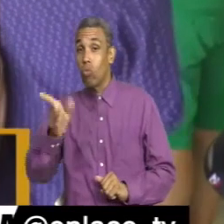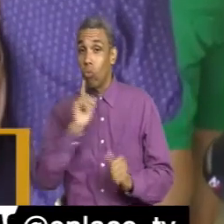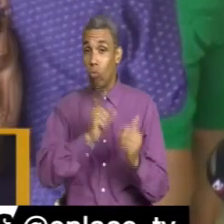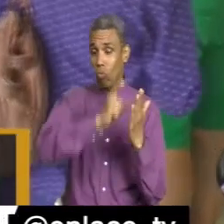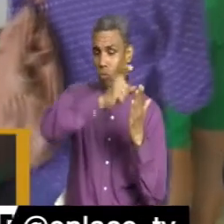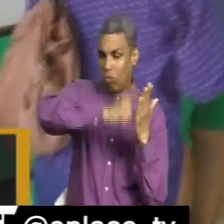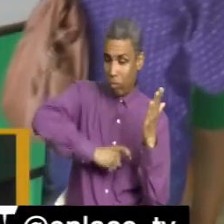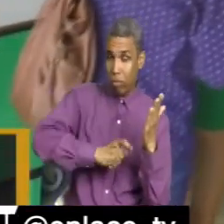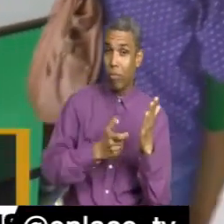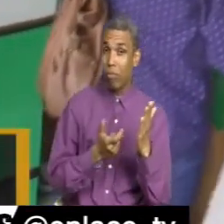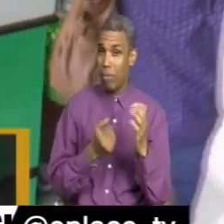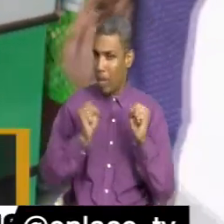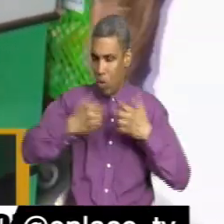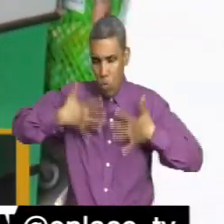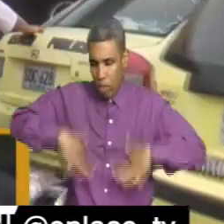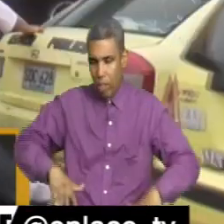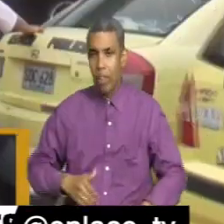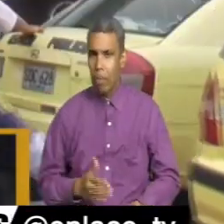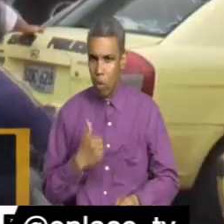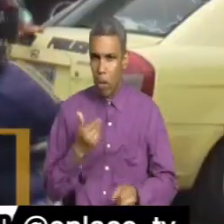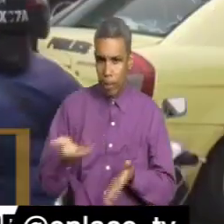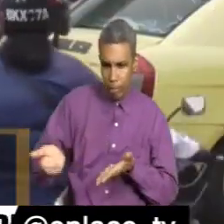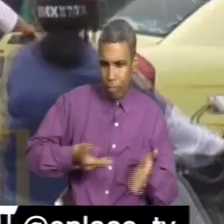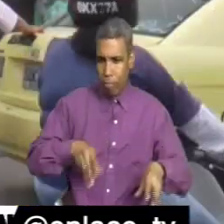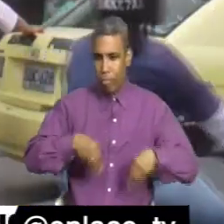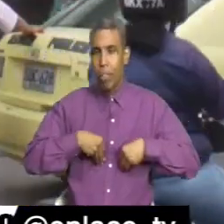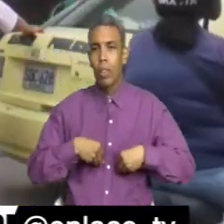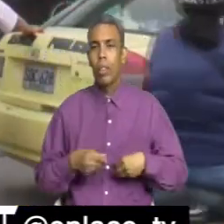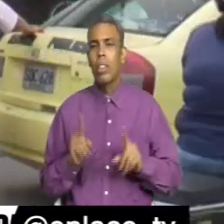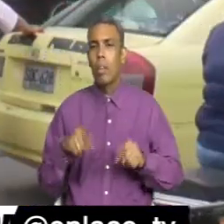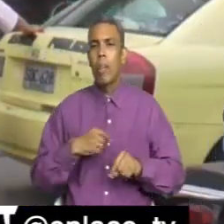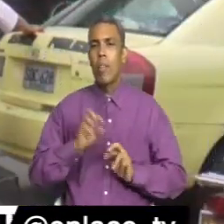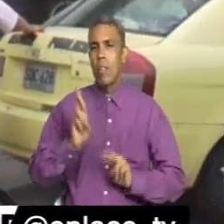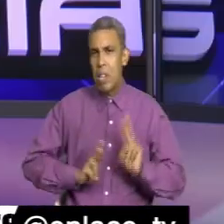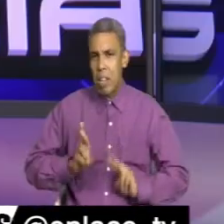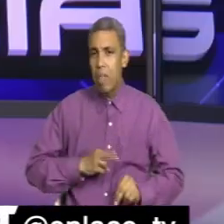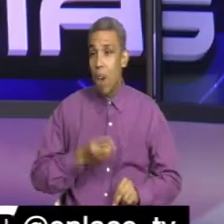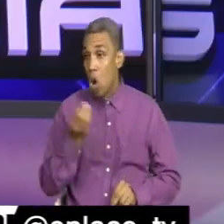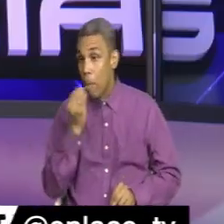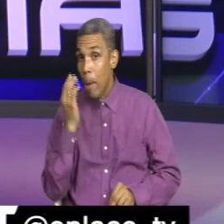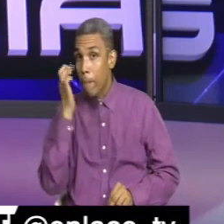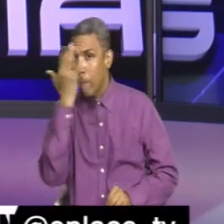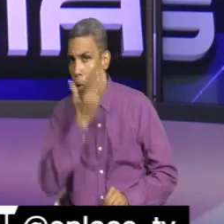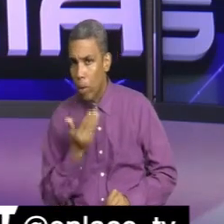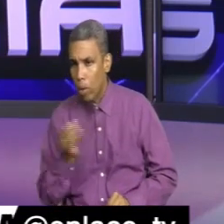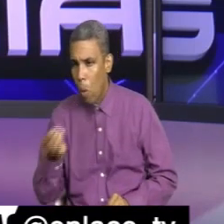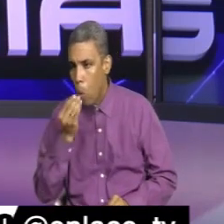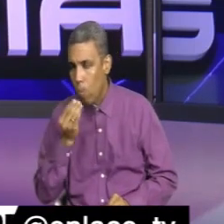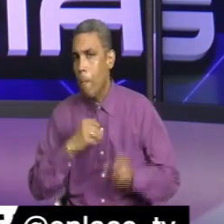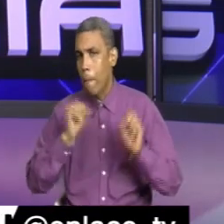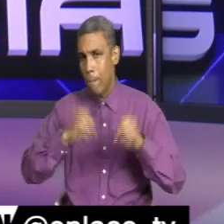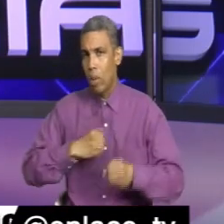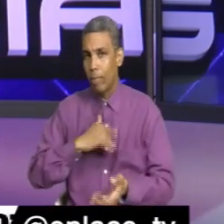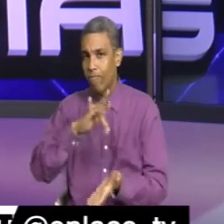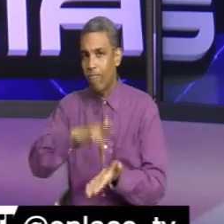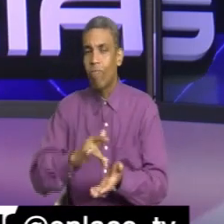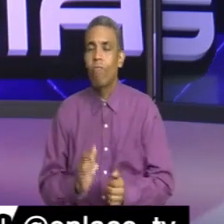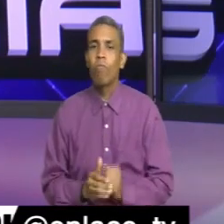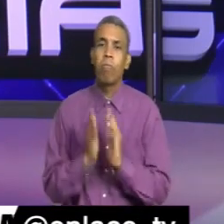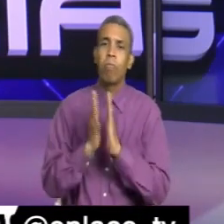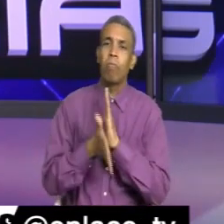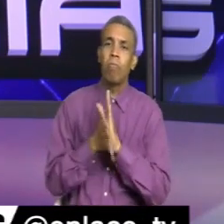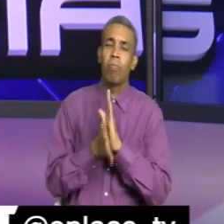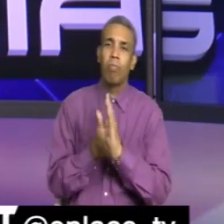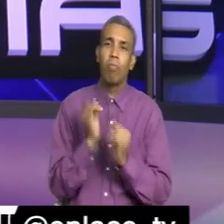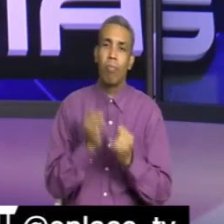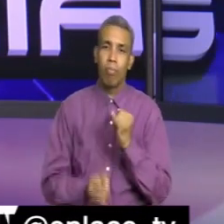tarjetas. En este gran madrugón también habrá rifas y degustaciones. Con esta información nos despedimos de la